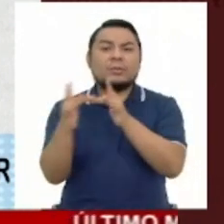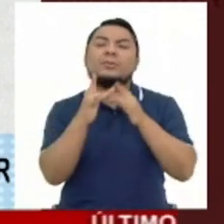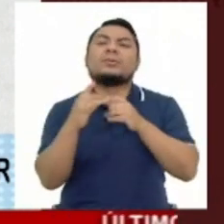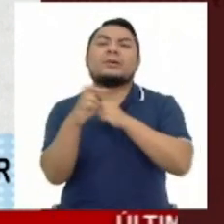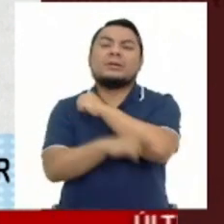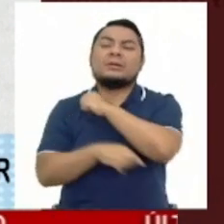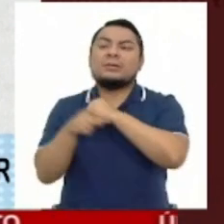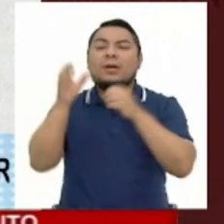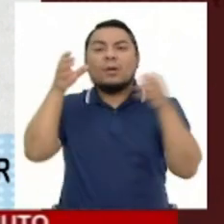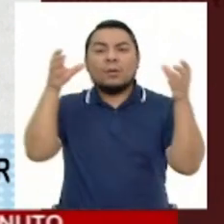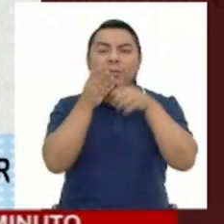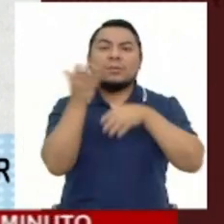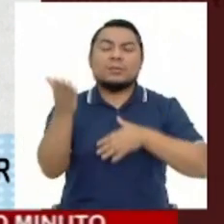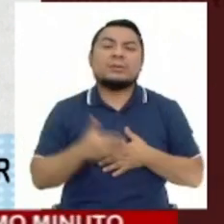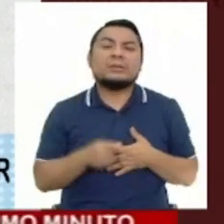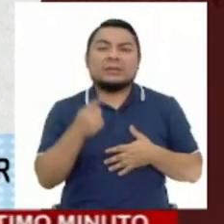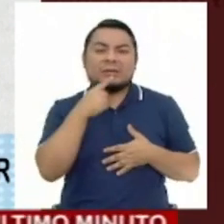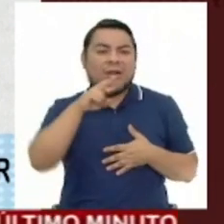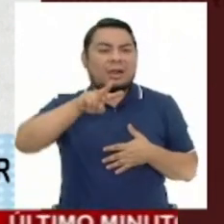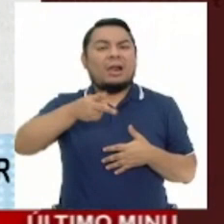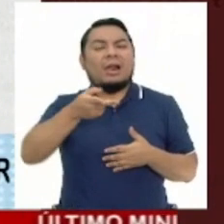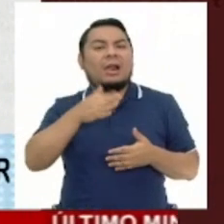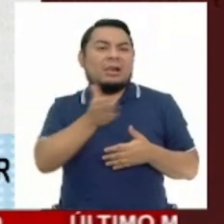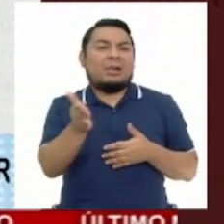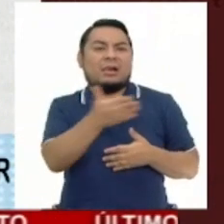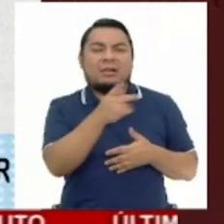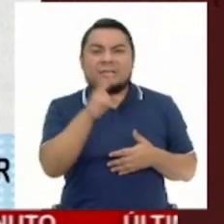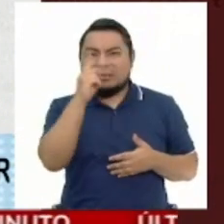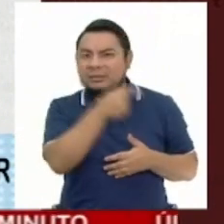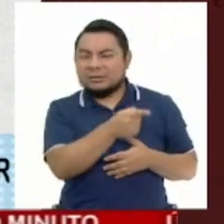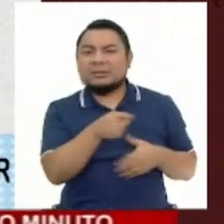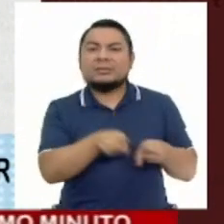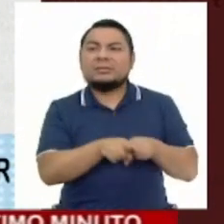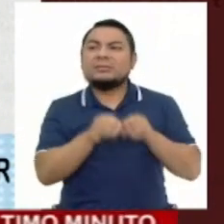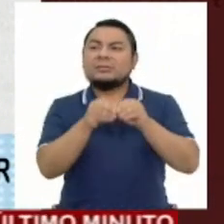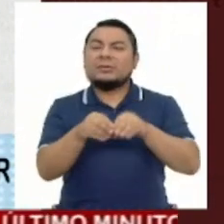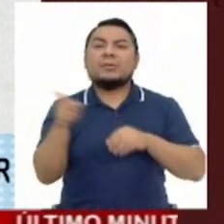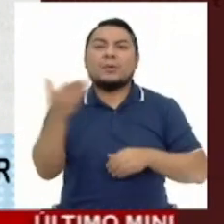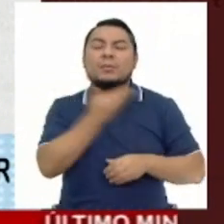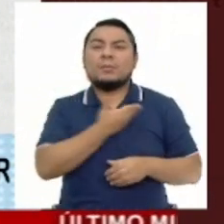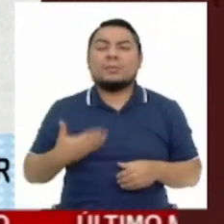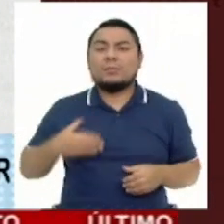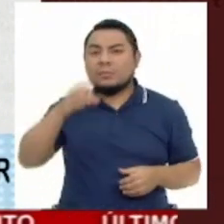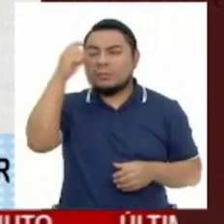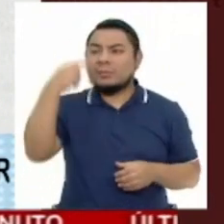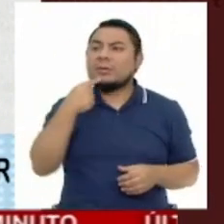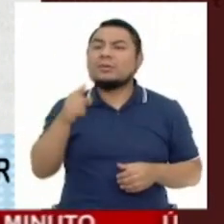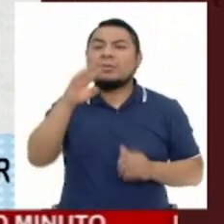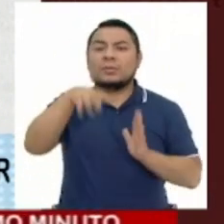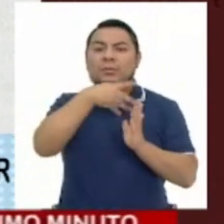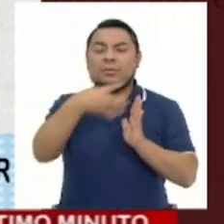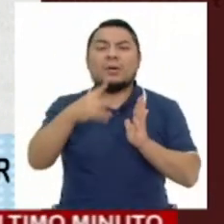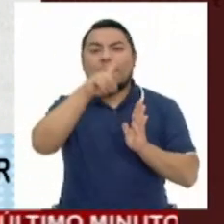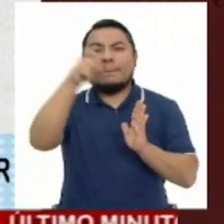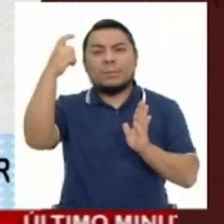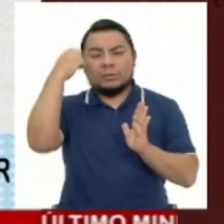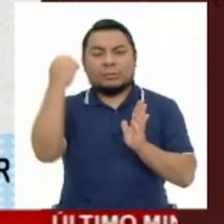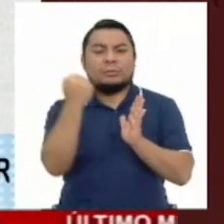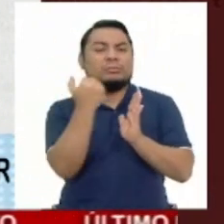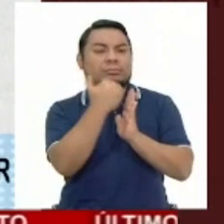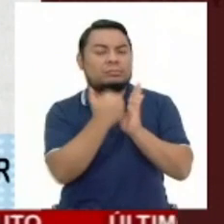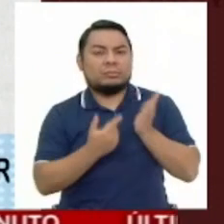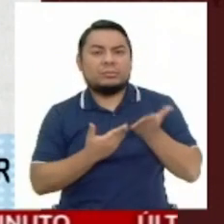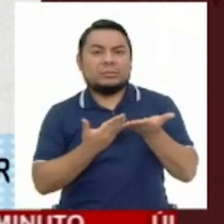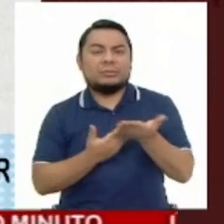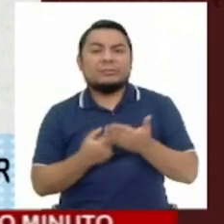Relaciones Exteriores del Congreso de la República, tergiversando la realidad y pretendiendo imponer al presidente de la República su agenda política,